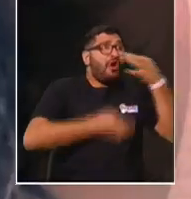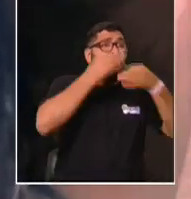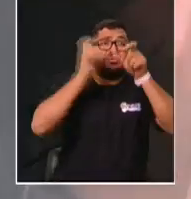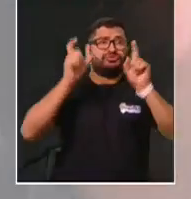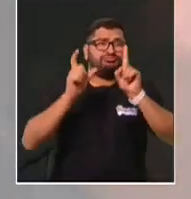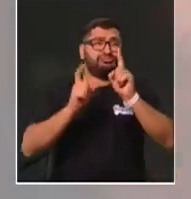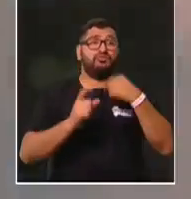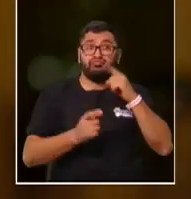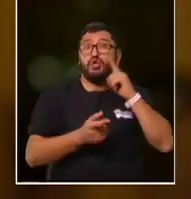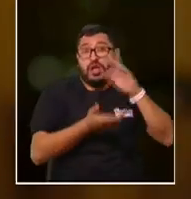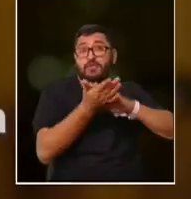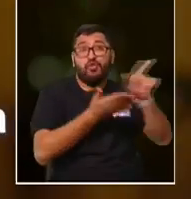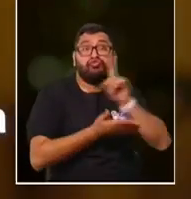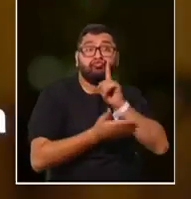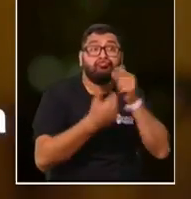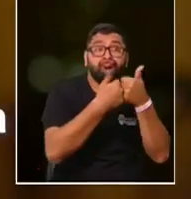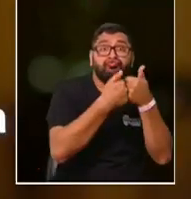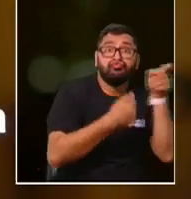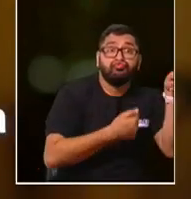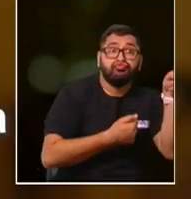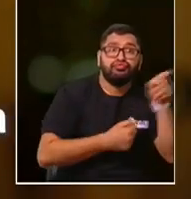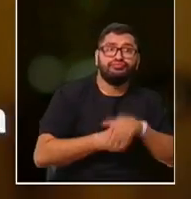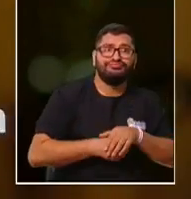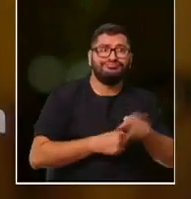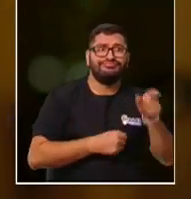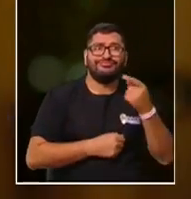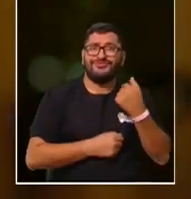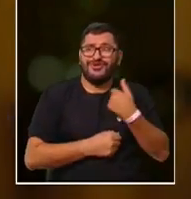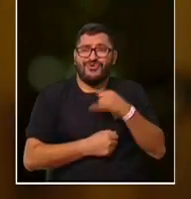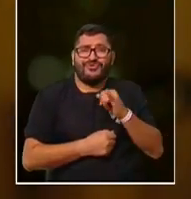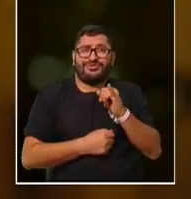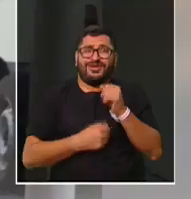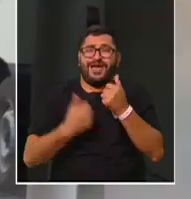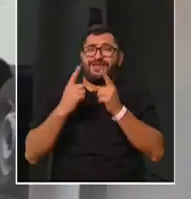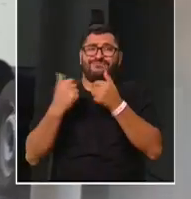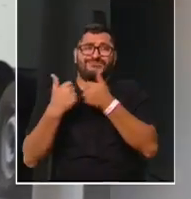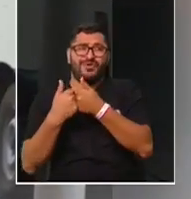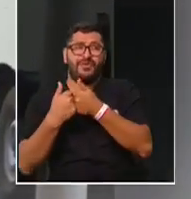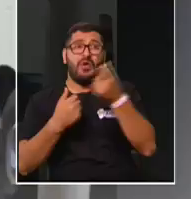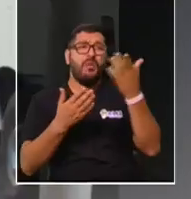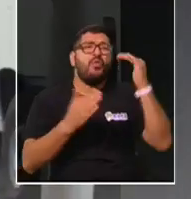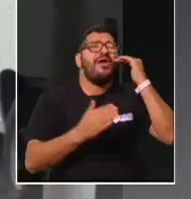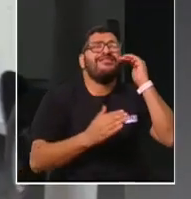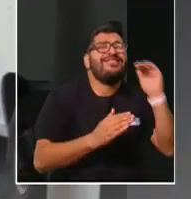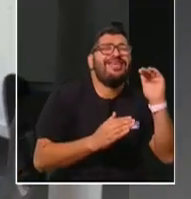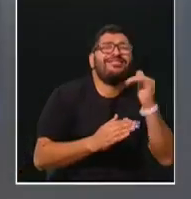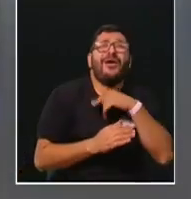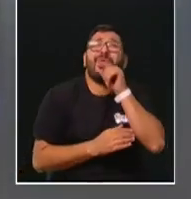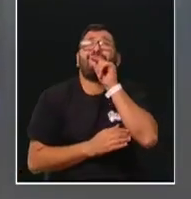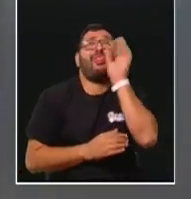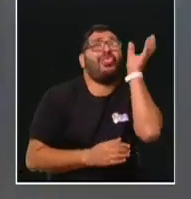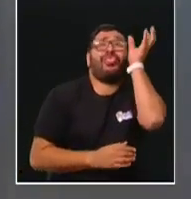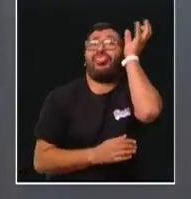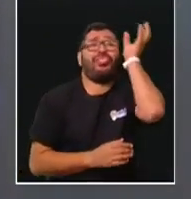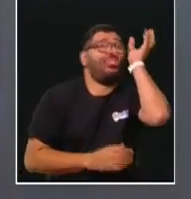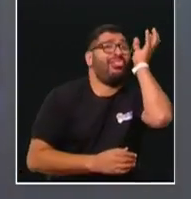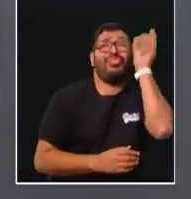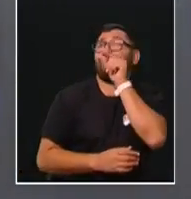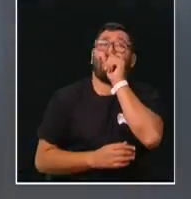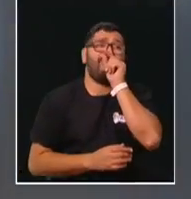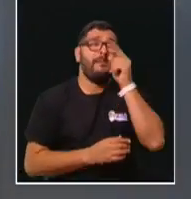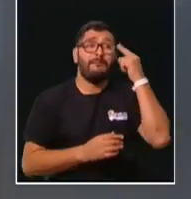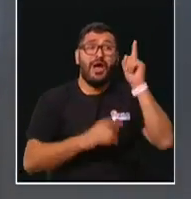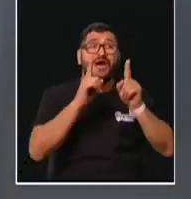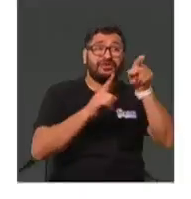ella. Por ejemplo, si tenía pololo o si le gustaba a alguien. Era como más niñita, más pollito, más bien